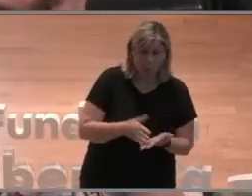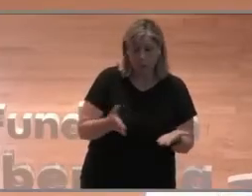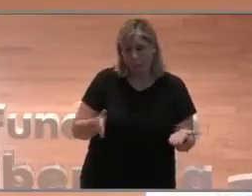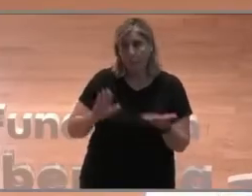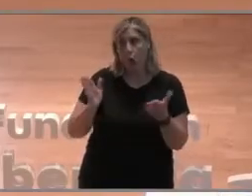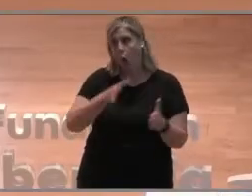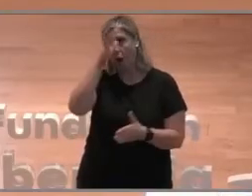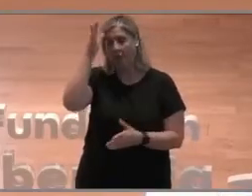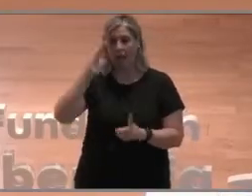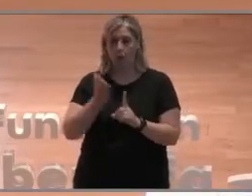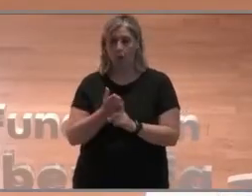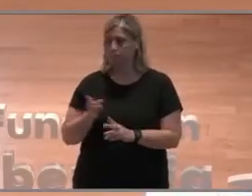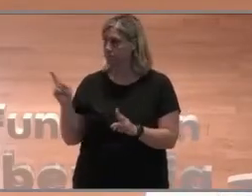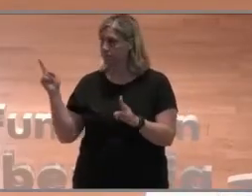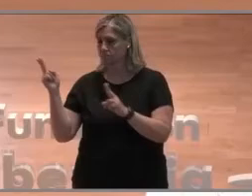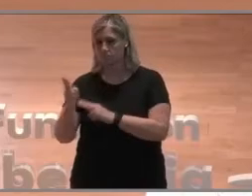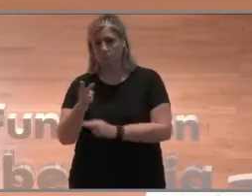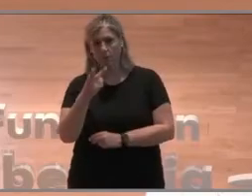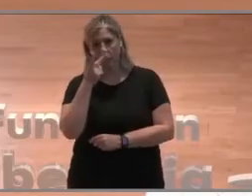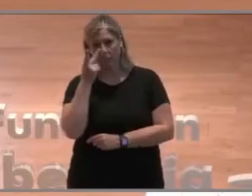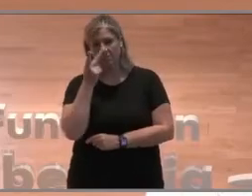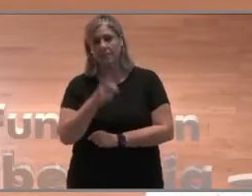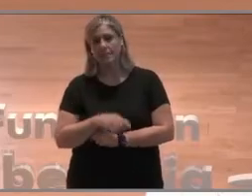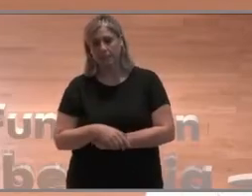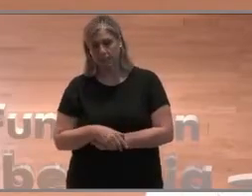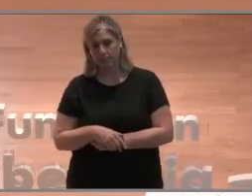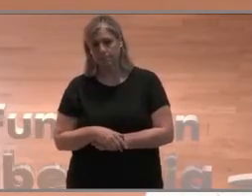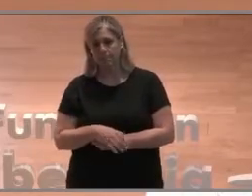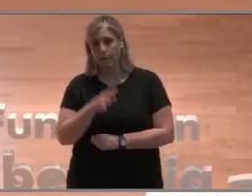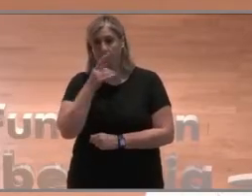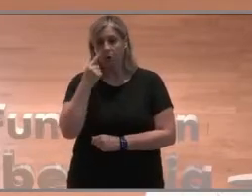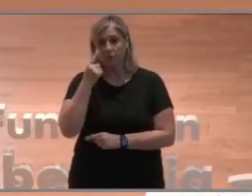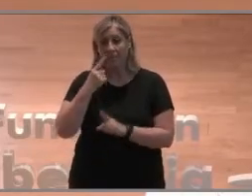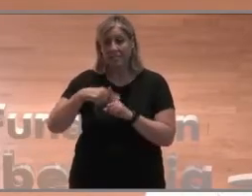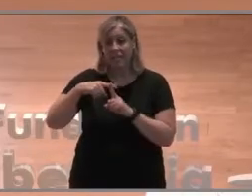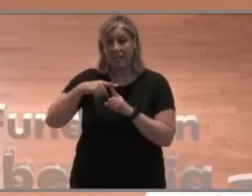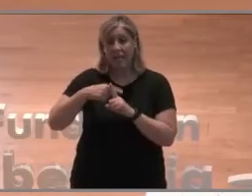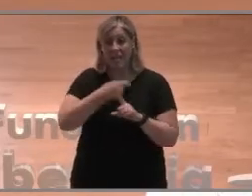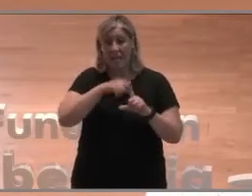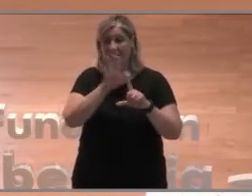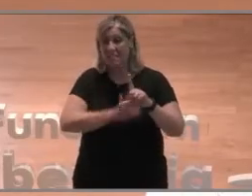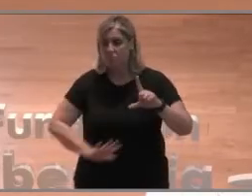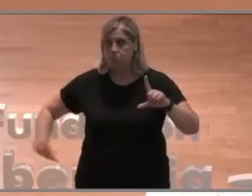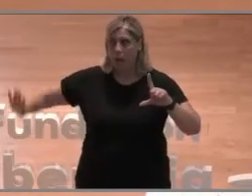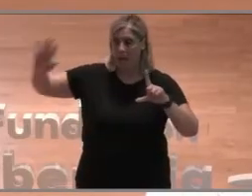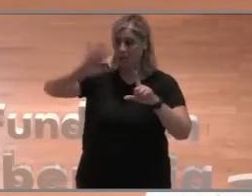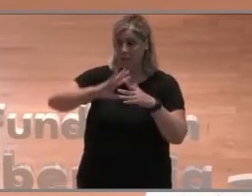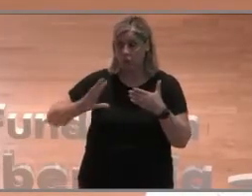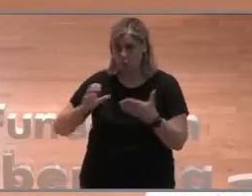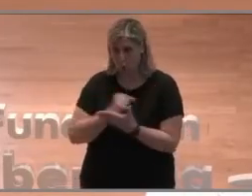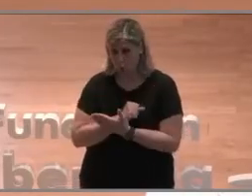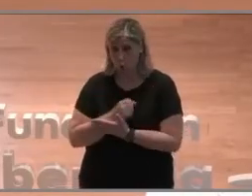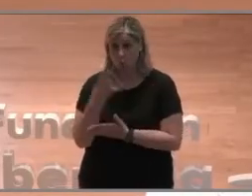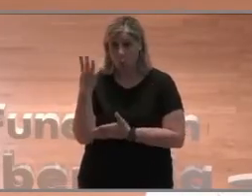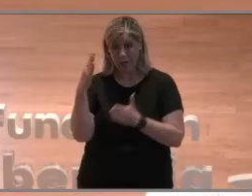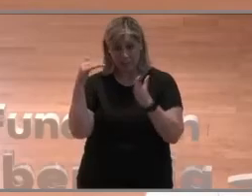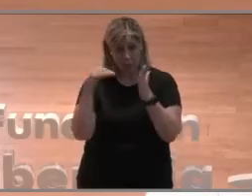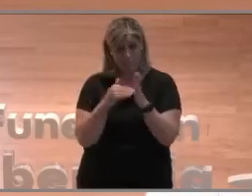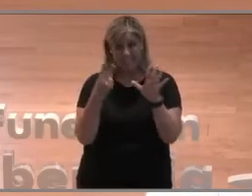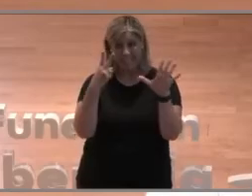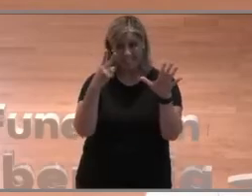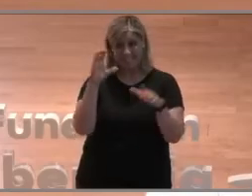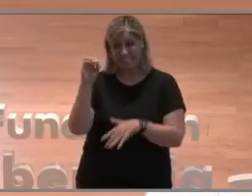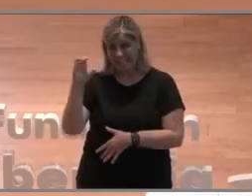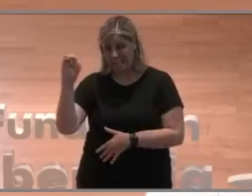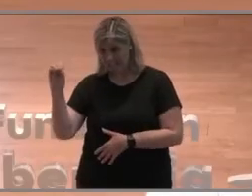Gracias. Muy interesante la reflexión. Fíjate que es a nivel de todo el Estado español, es de toda España, esos